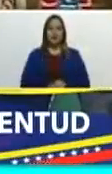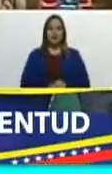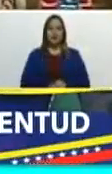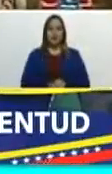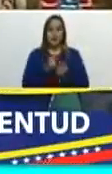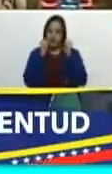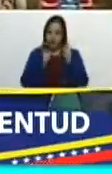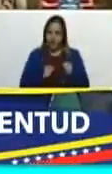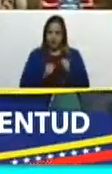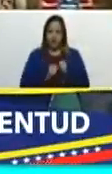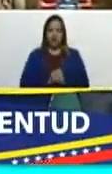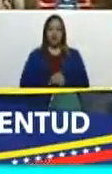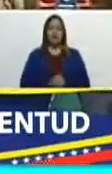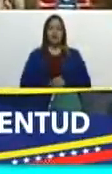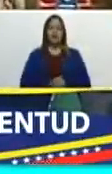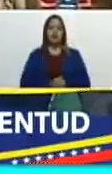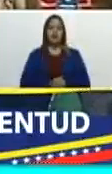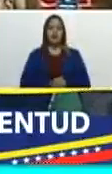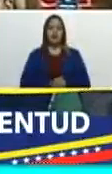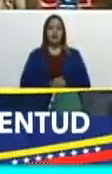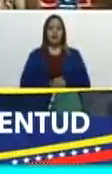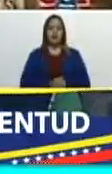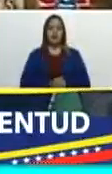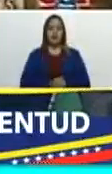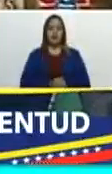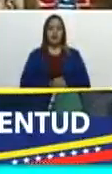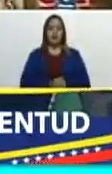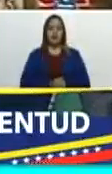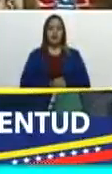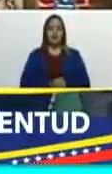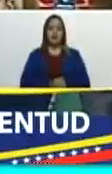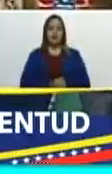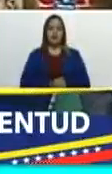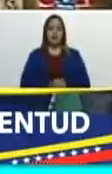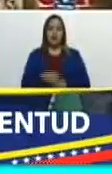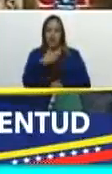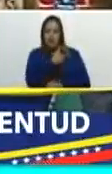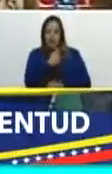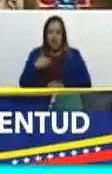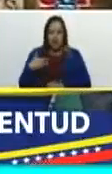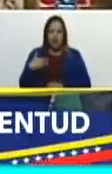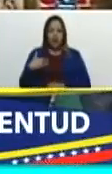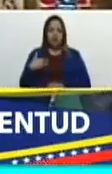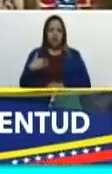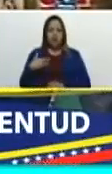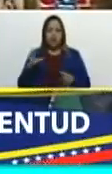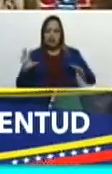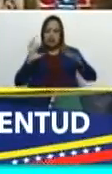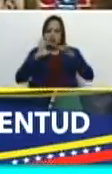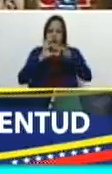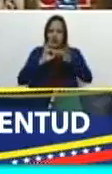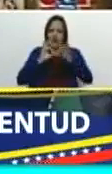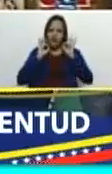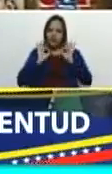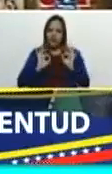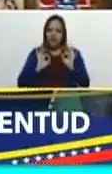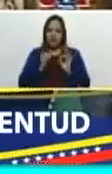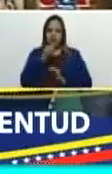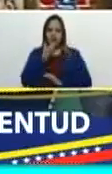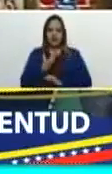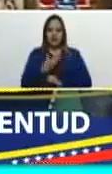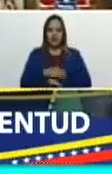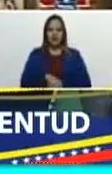firme, que quiero engranar bien para